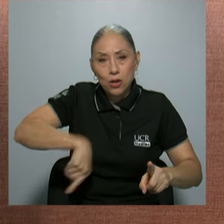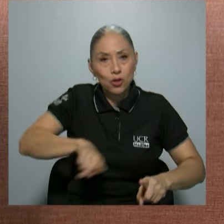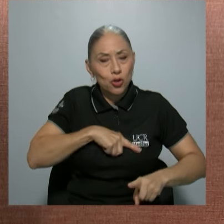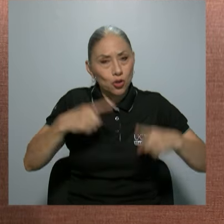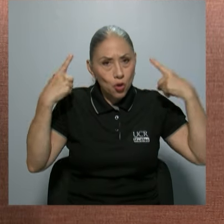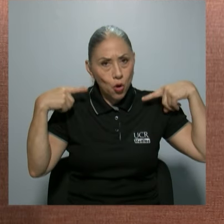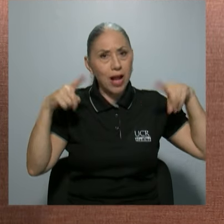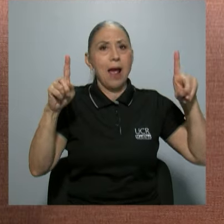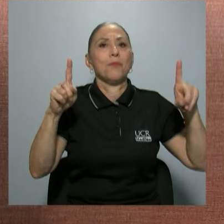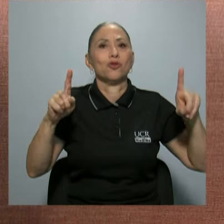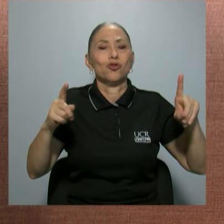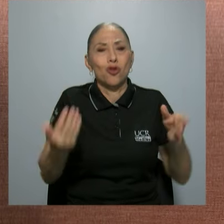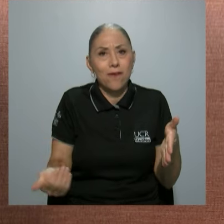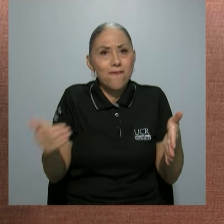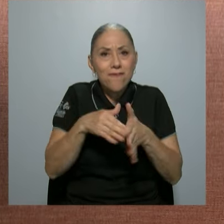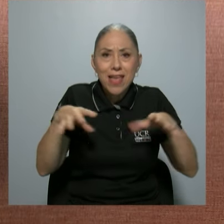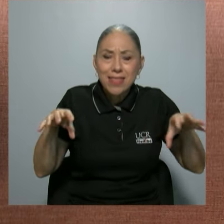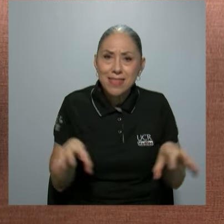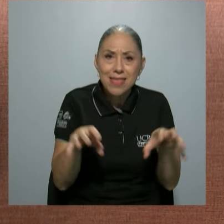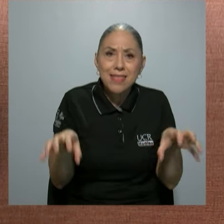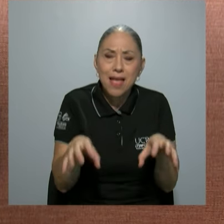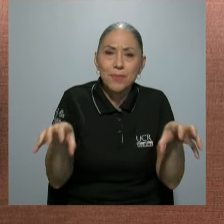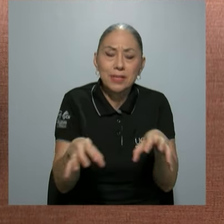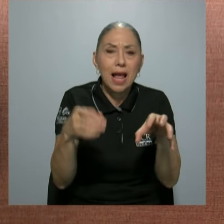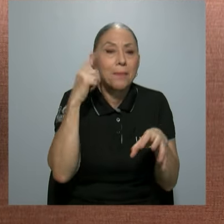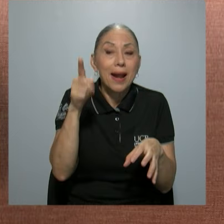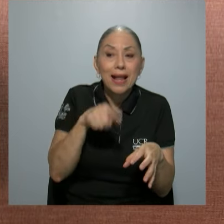para que sean proyectos